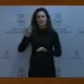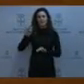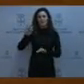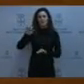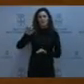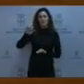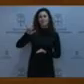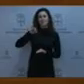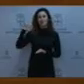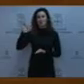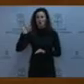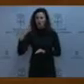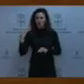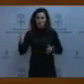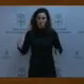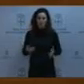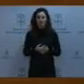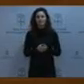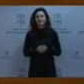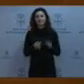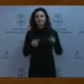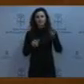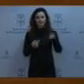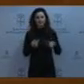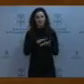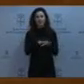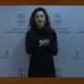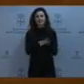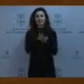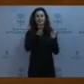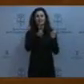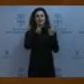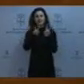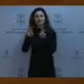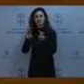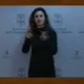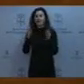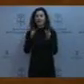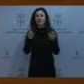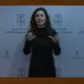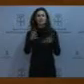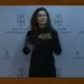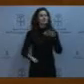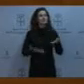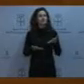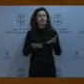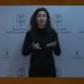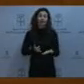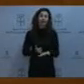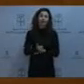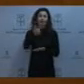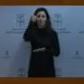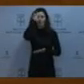Y, claro, hablaba usted también de cuestiones en materia de agroganadería.